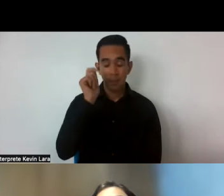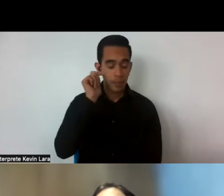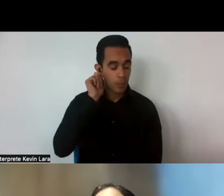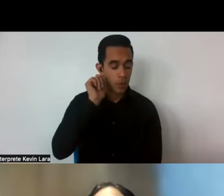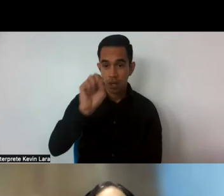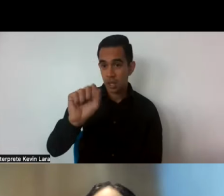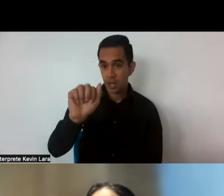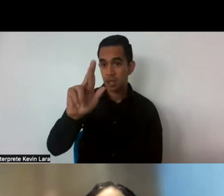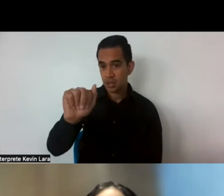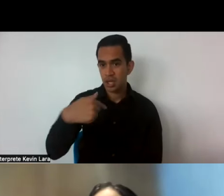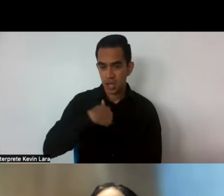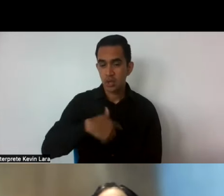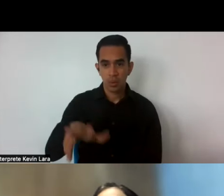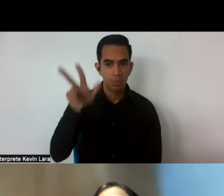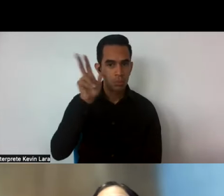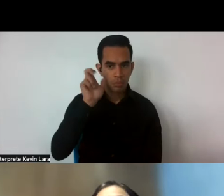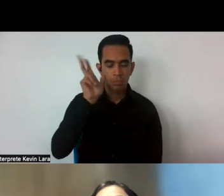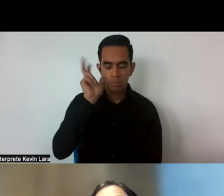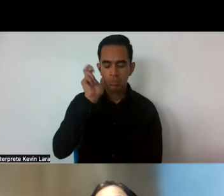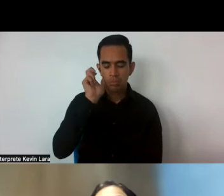si soy yo, pero yo no escucho a Sara.